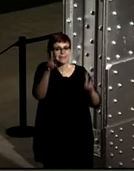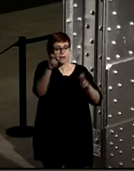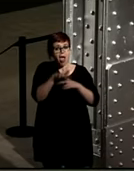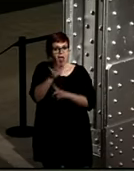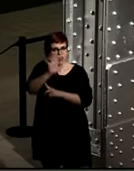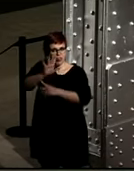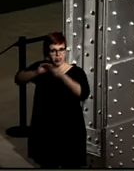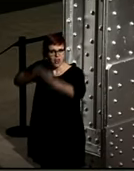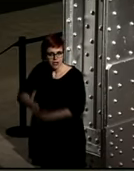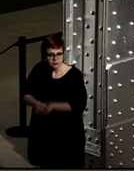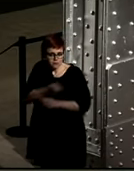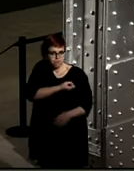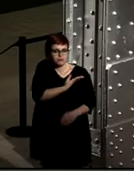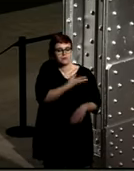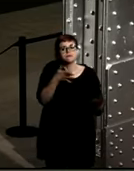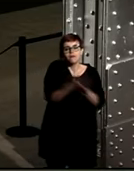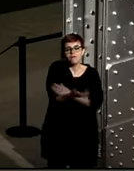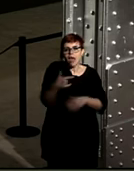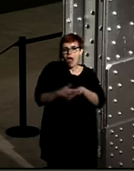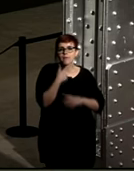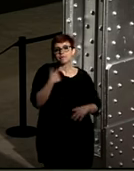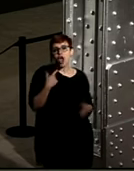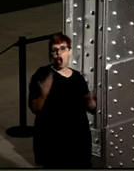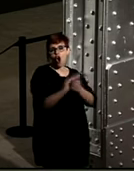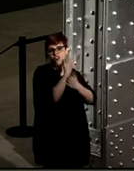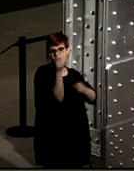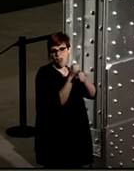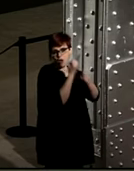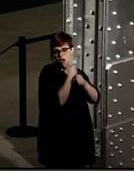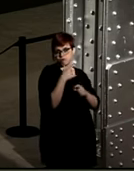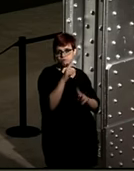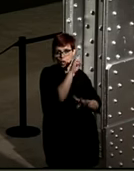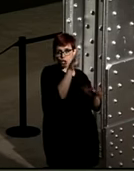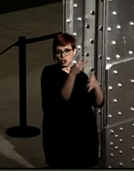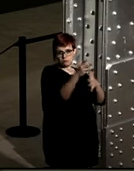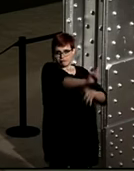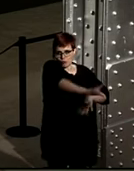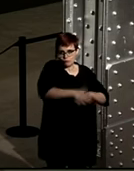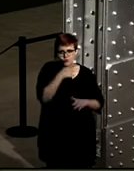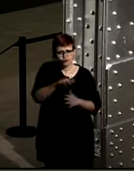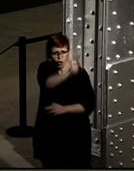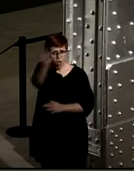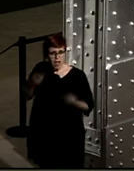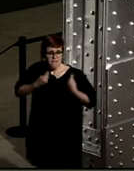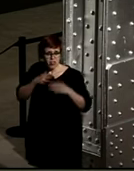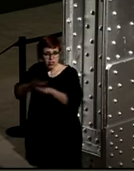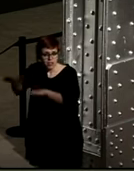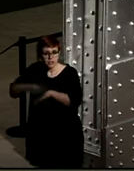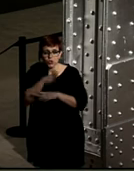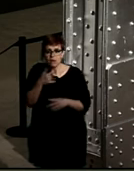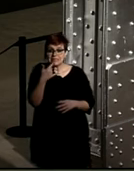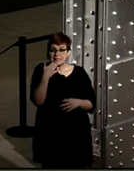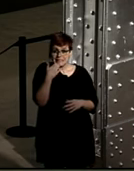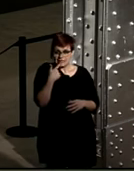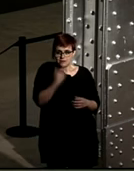cineasta, y cineasta no se es a tiempo parcial, se es 24 horas al día. Y se es cineasta a los 8 años que estás sin rodar entre película y